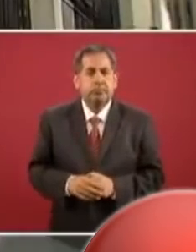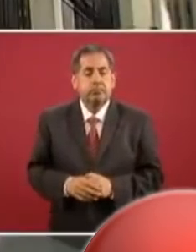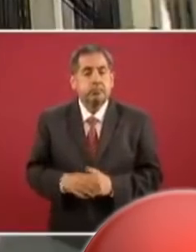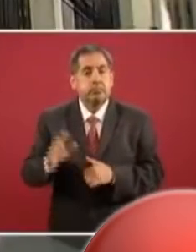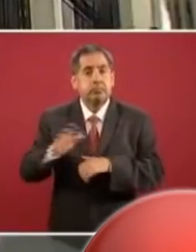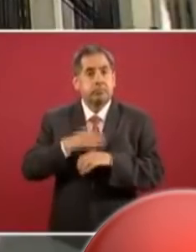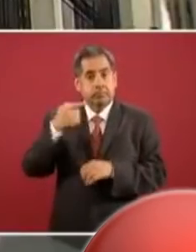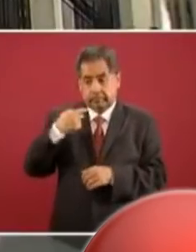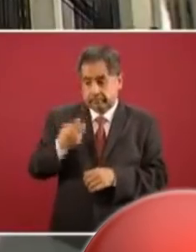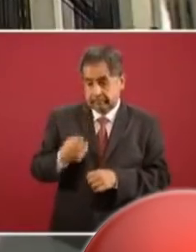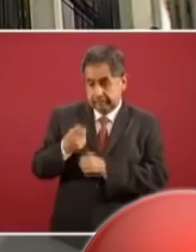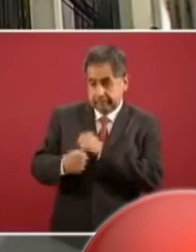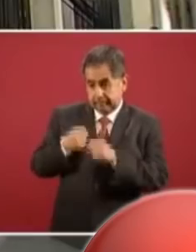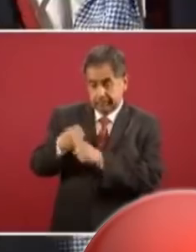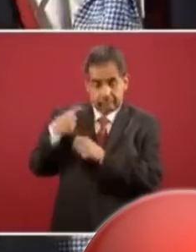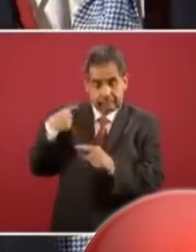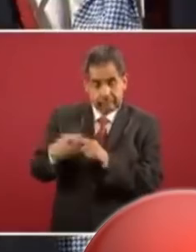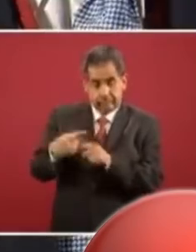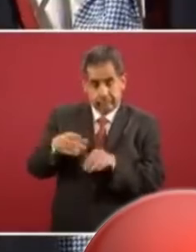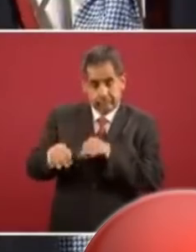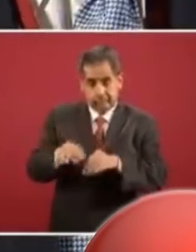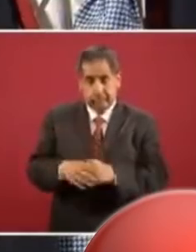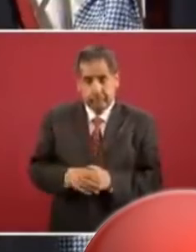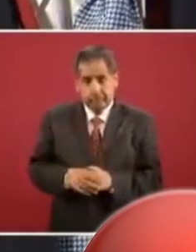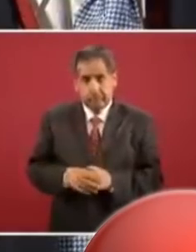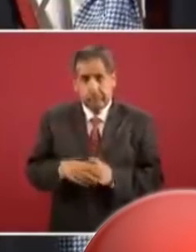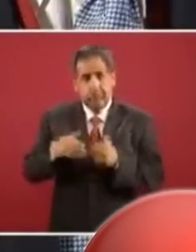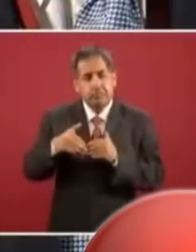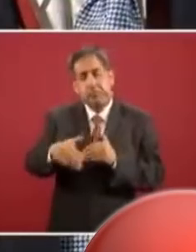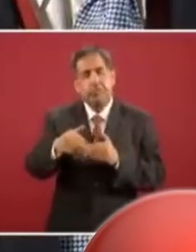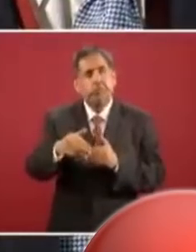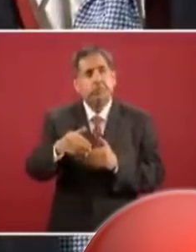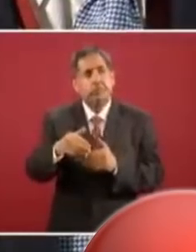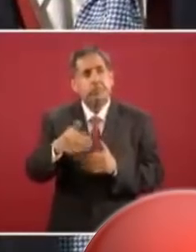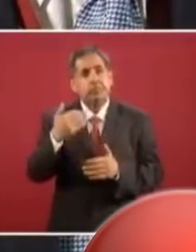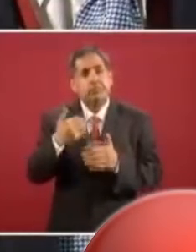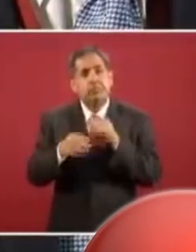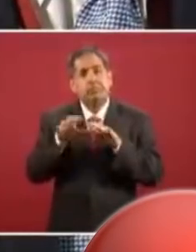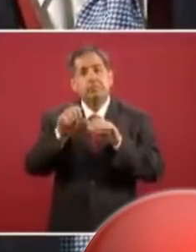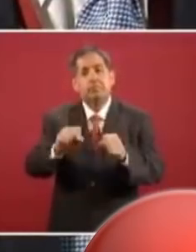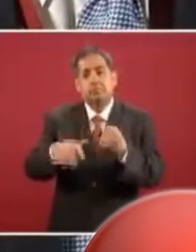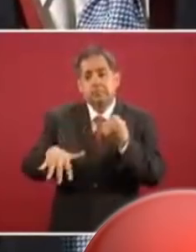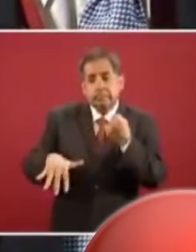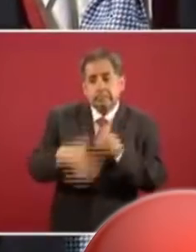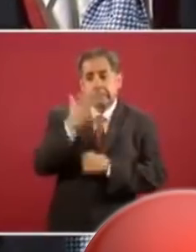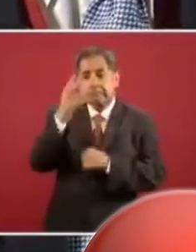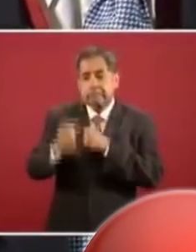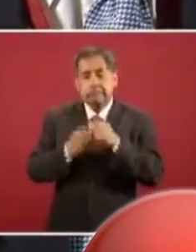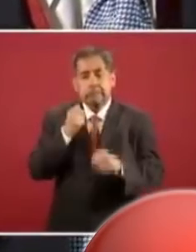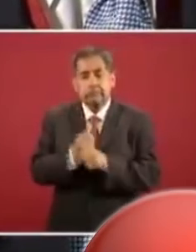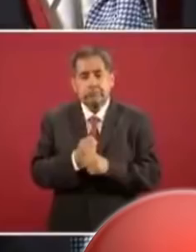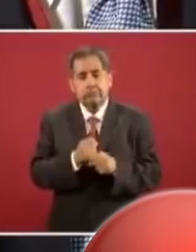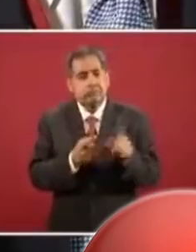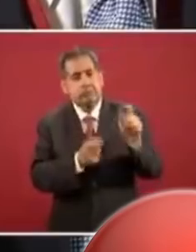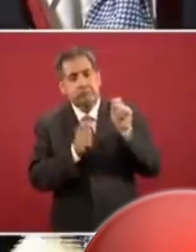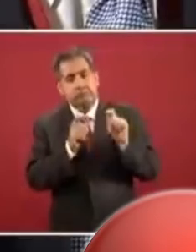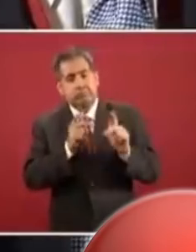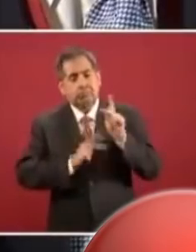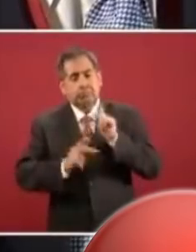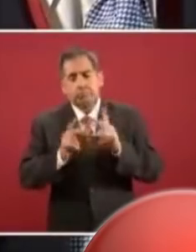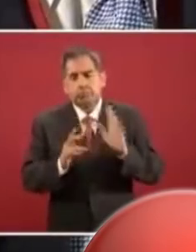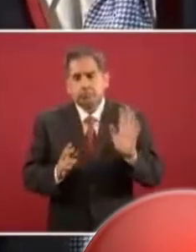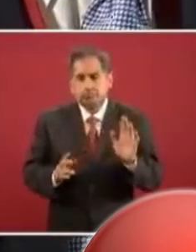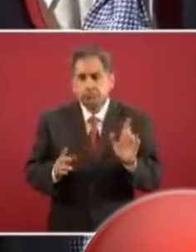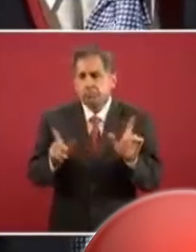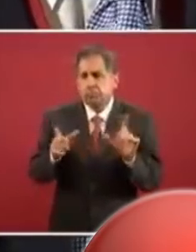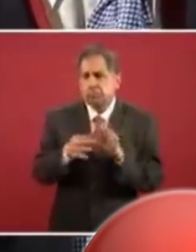que se trabajó este año, presidente, tardarían 15 años en cobrarse todos los créditos fiscales. No. Entonces, solamente le haría